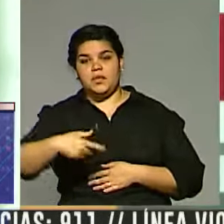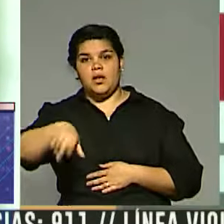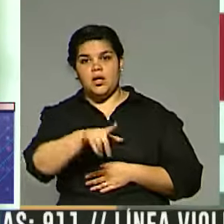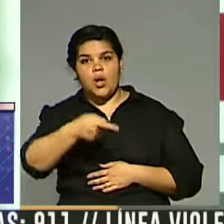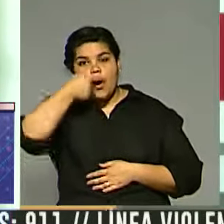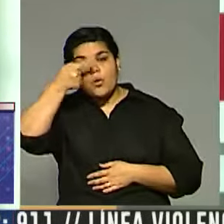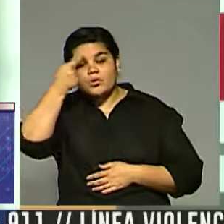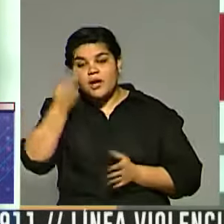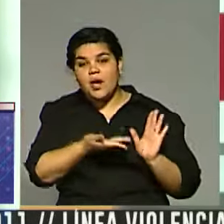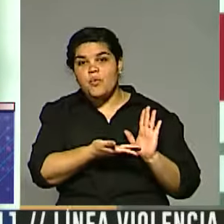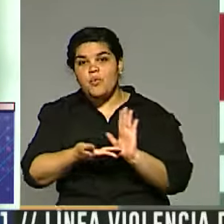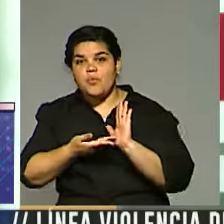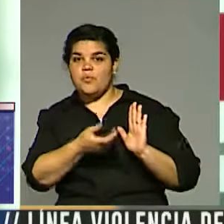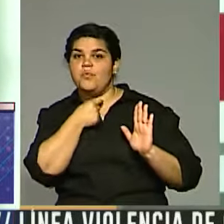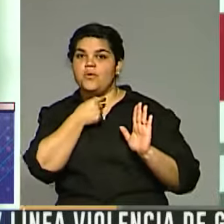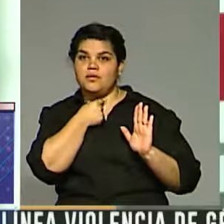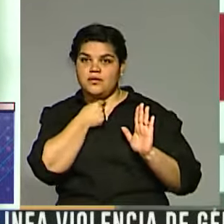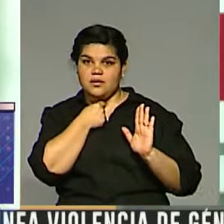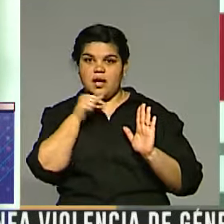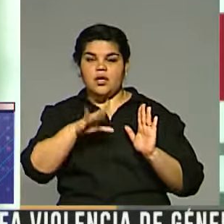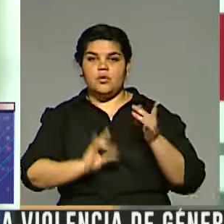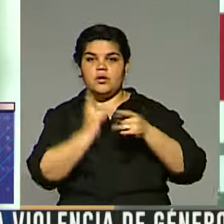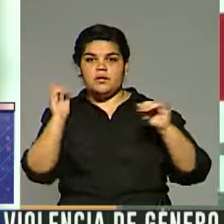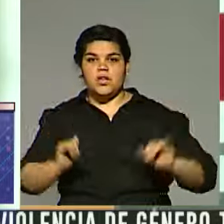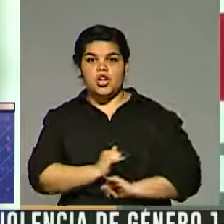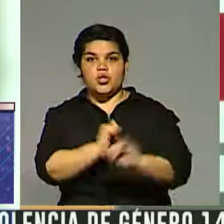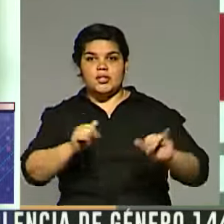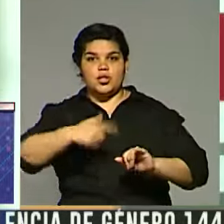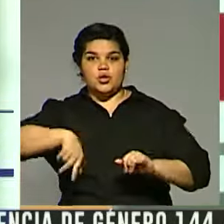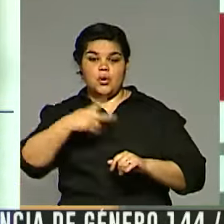curiosidades que quería mostrarles nosotros ahora en Unidiversidad Noticias. Tenemos que irnos a una pausa, a un